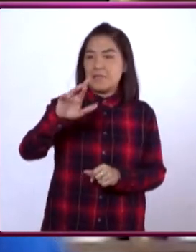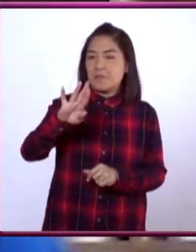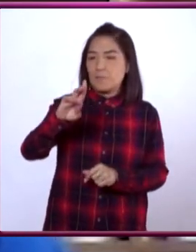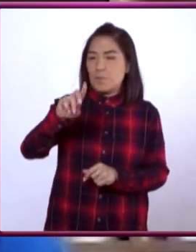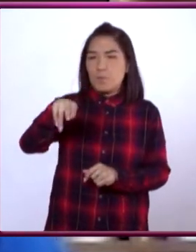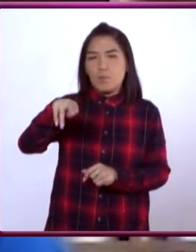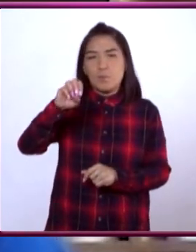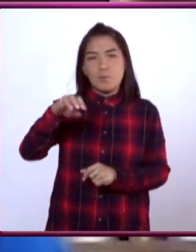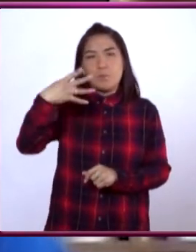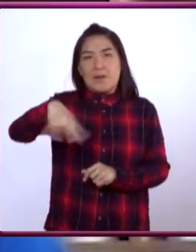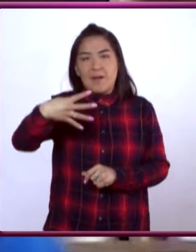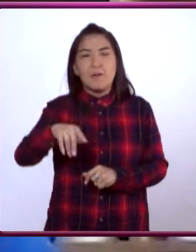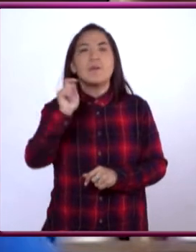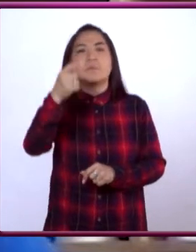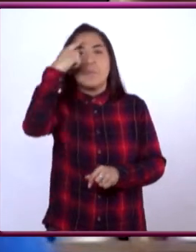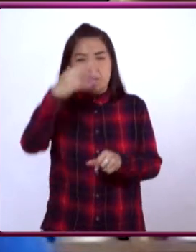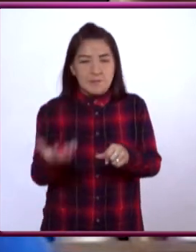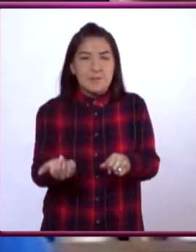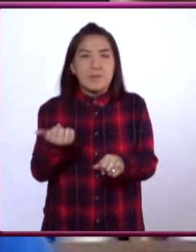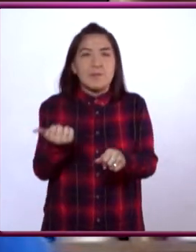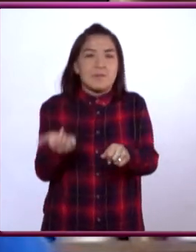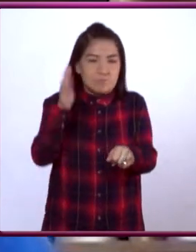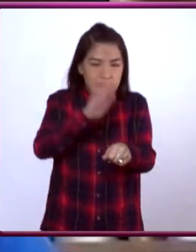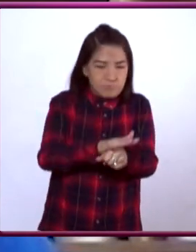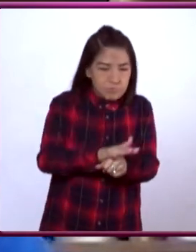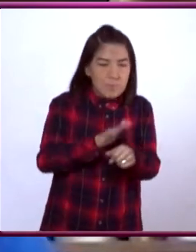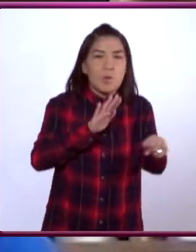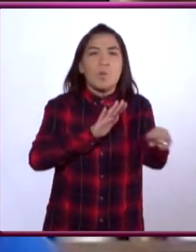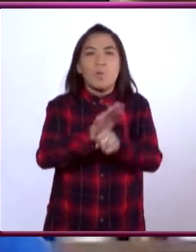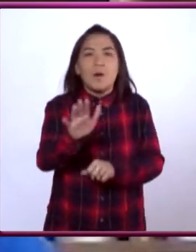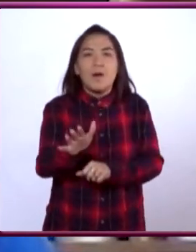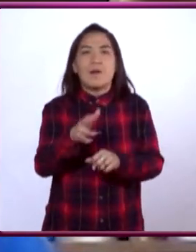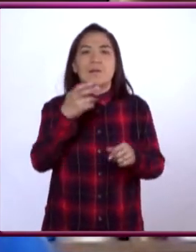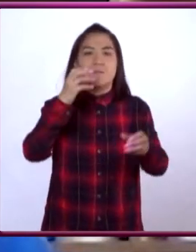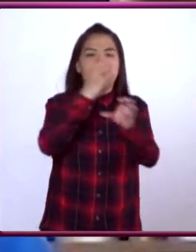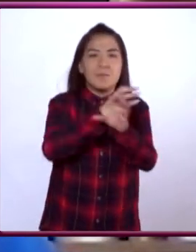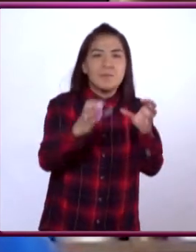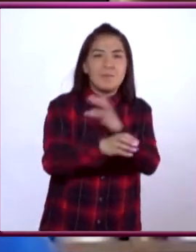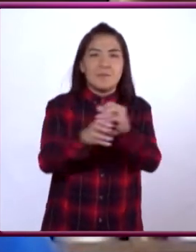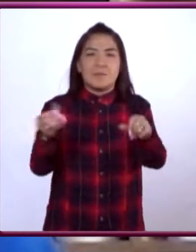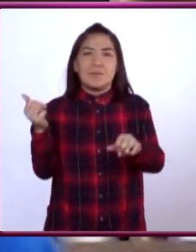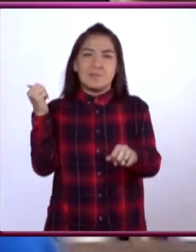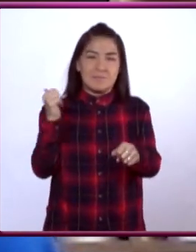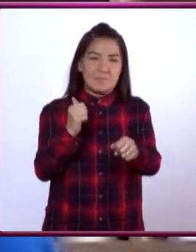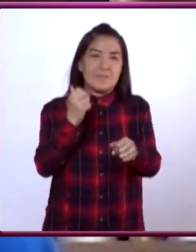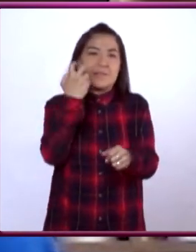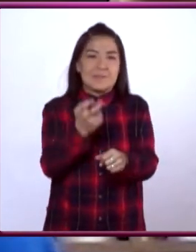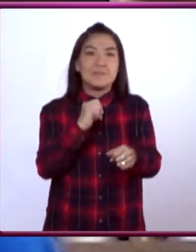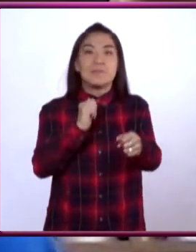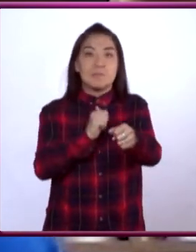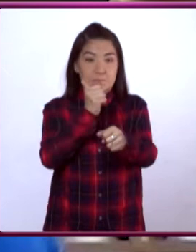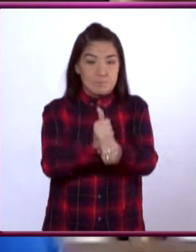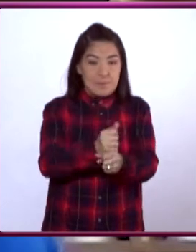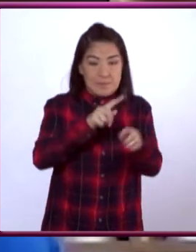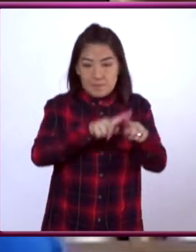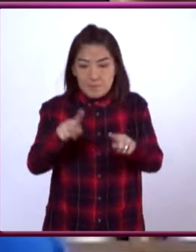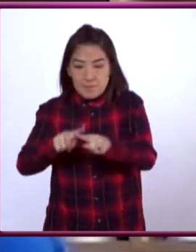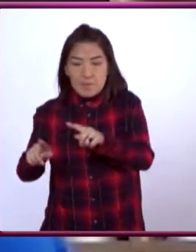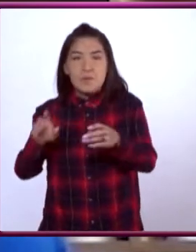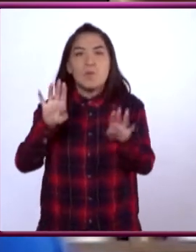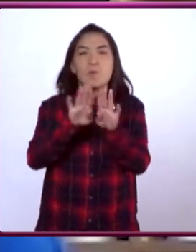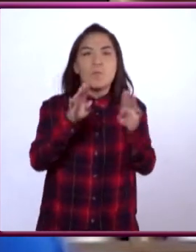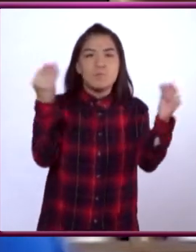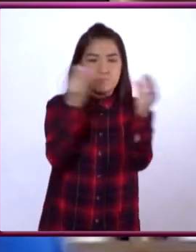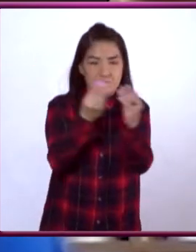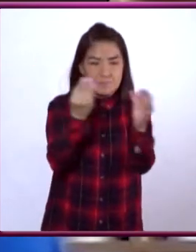carbono 14 nos ayuda a datar cosas, saber qué edad tienen, etcétera. El estudio del átomo en